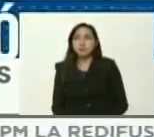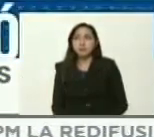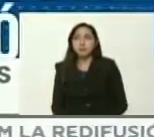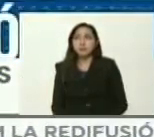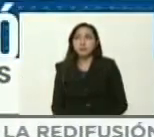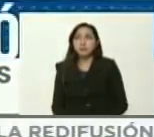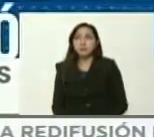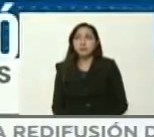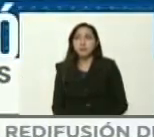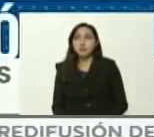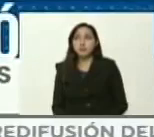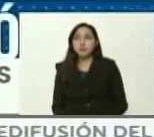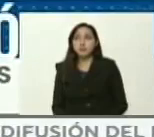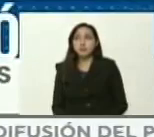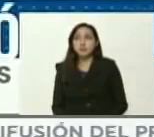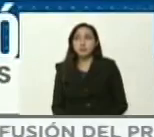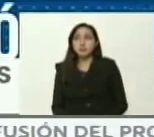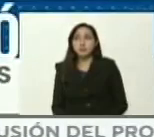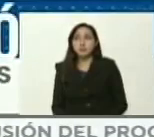Comenzó